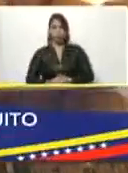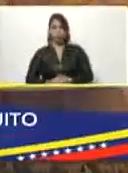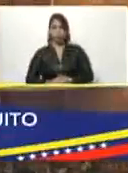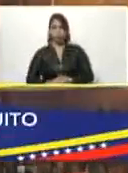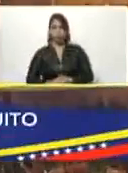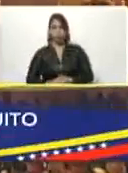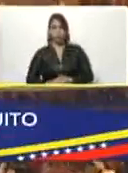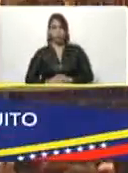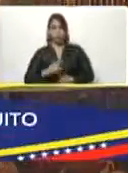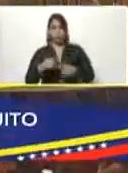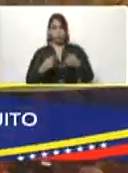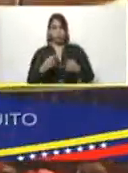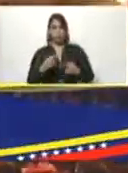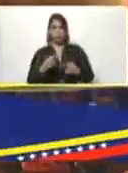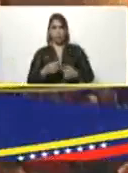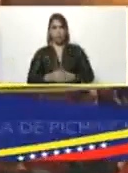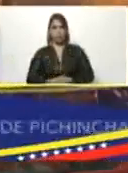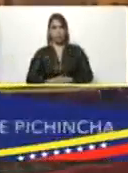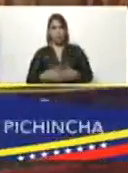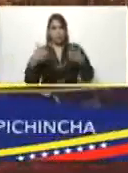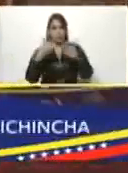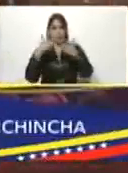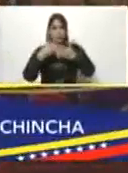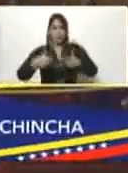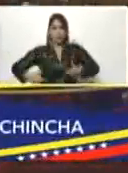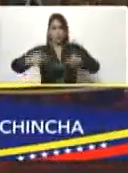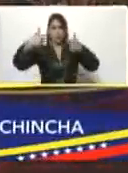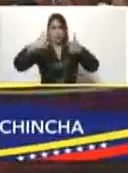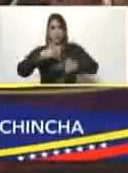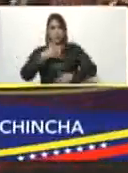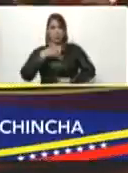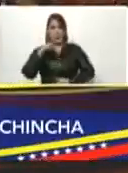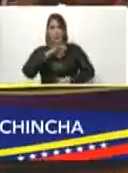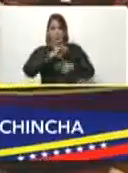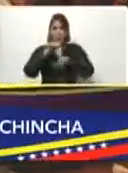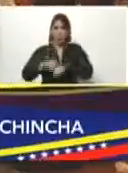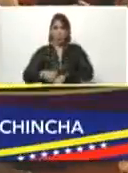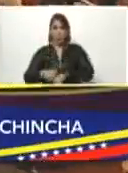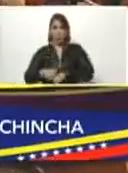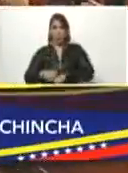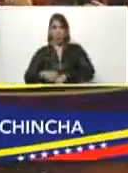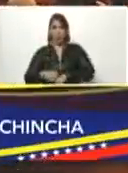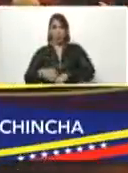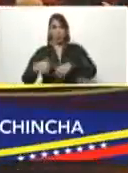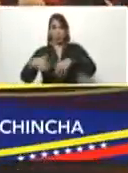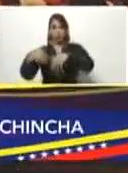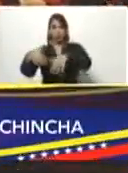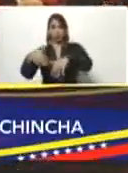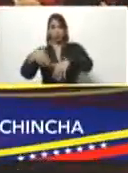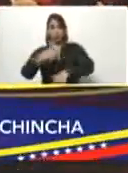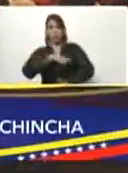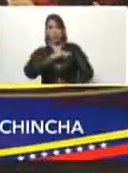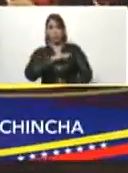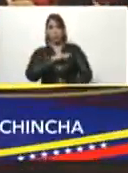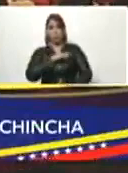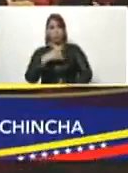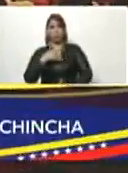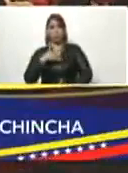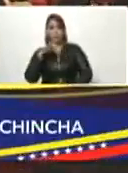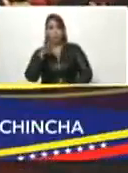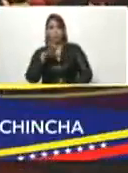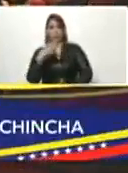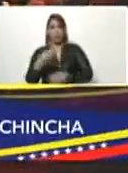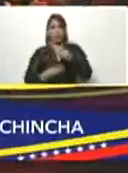Tras la contraofensiva patriota y la derrota de las fuerzas realistas, los patriotas logran hacerse